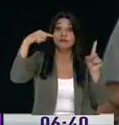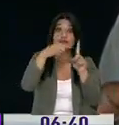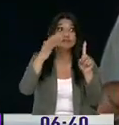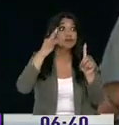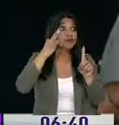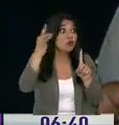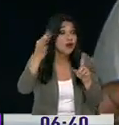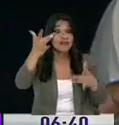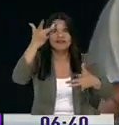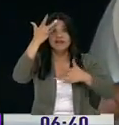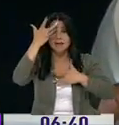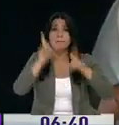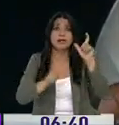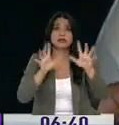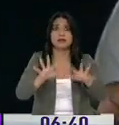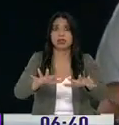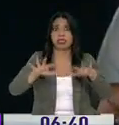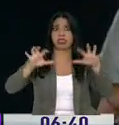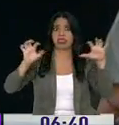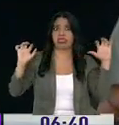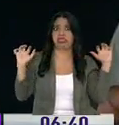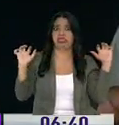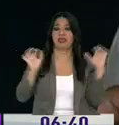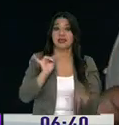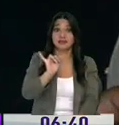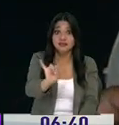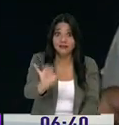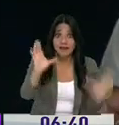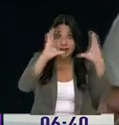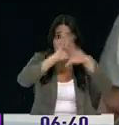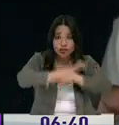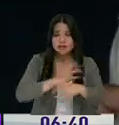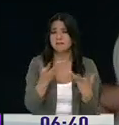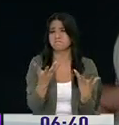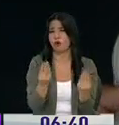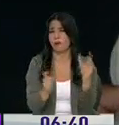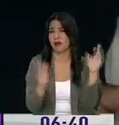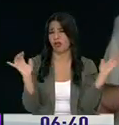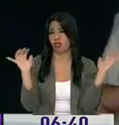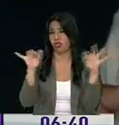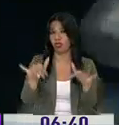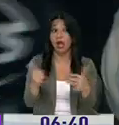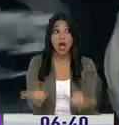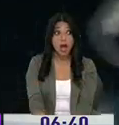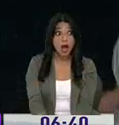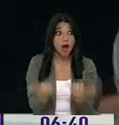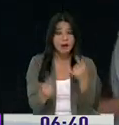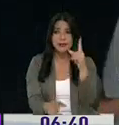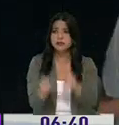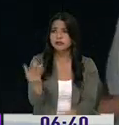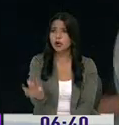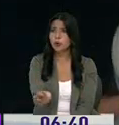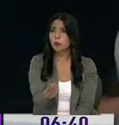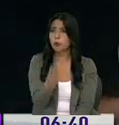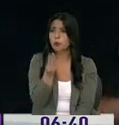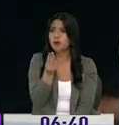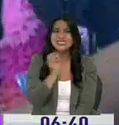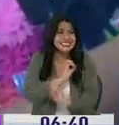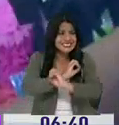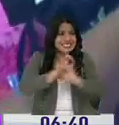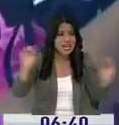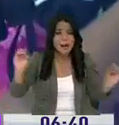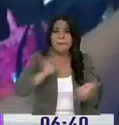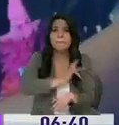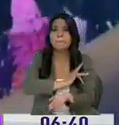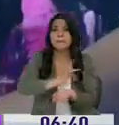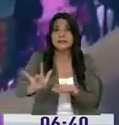ido, como usted ve, no hay nada. Un sábado por la noche aquí es totalmente full, de gente. Hoy día, nada. Y